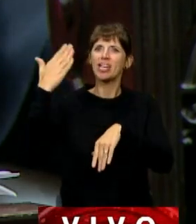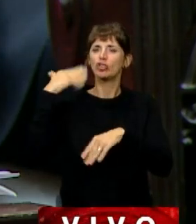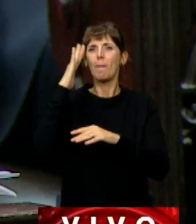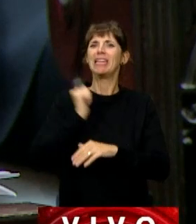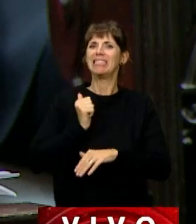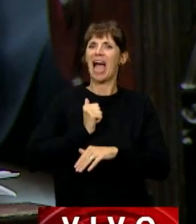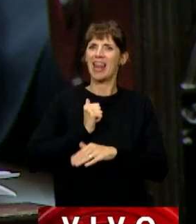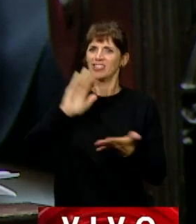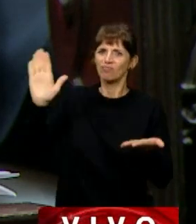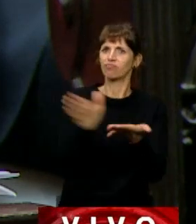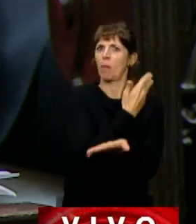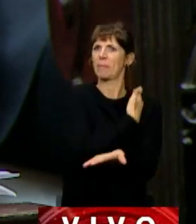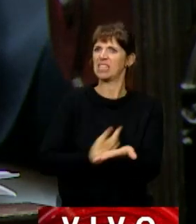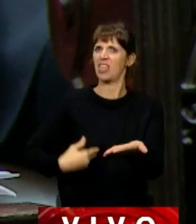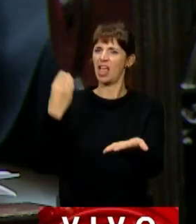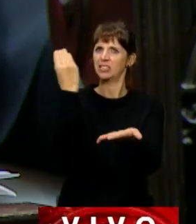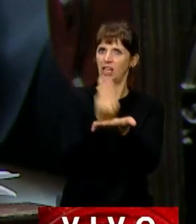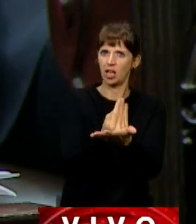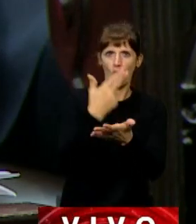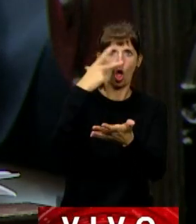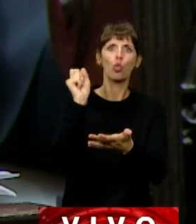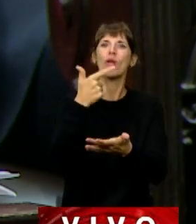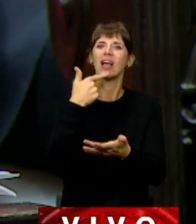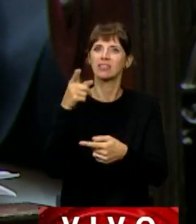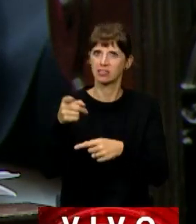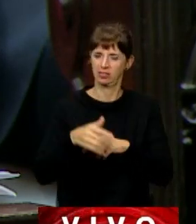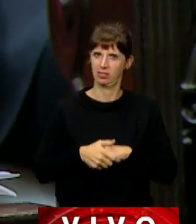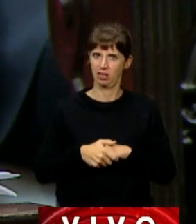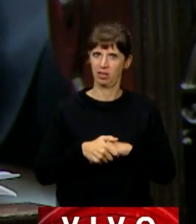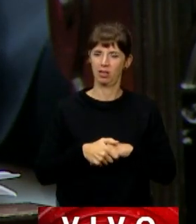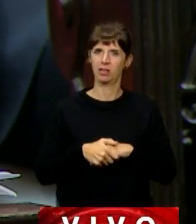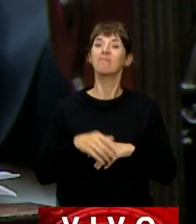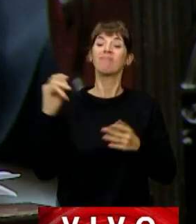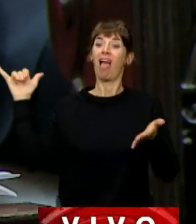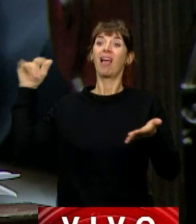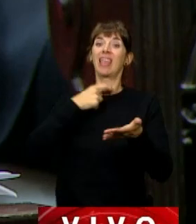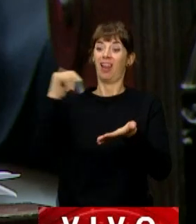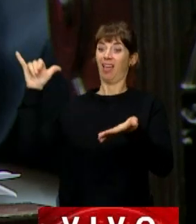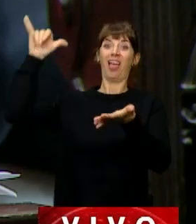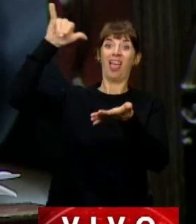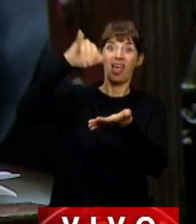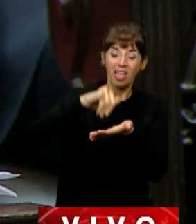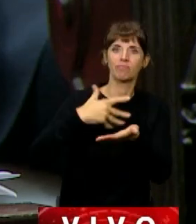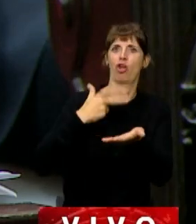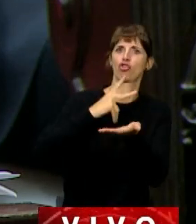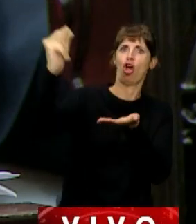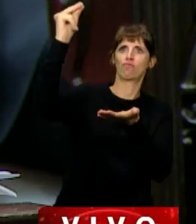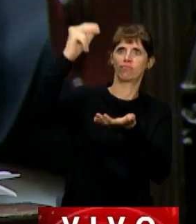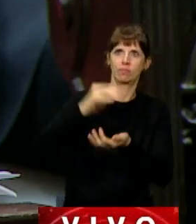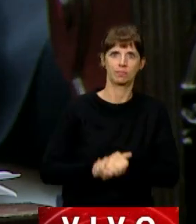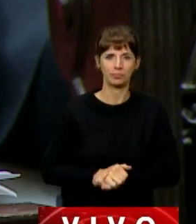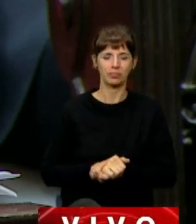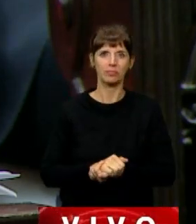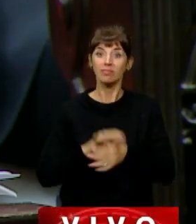Estado en Honduras. Avión que no dejaron aterrizar en Tegucigalpa. Digo, Esta es la